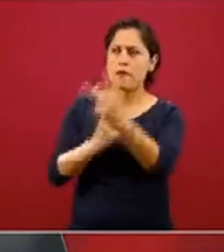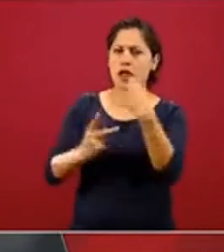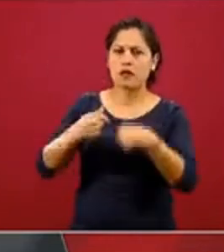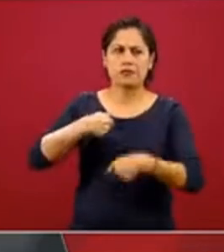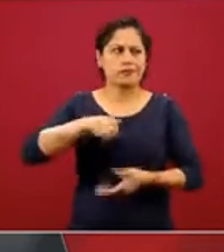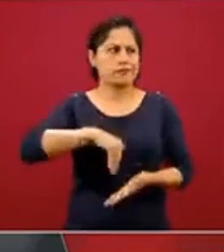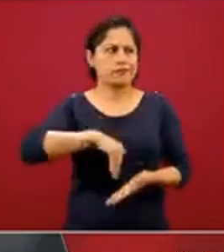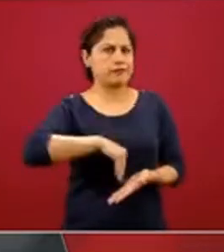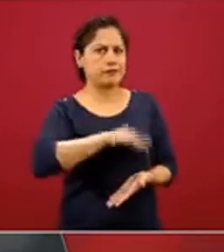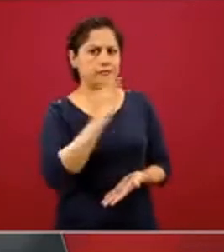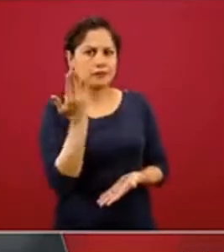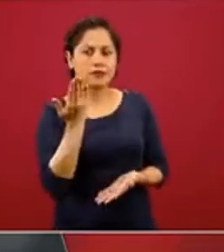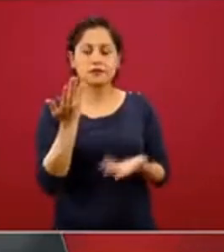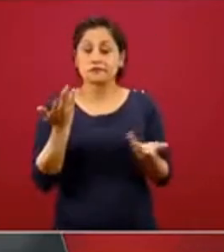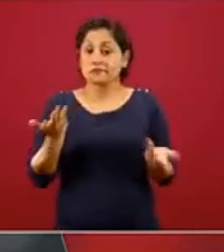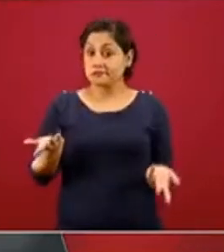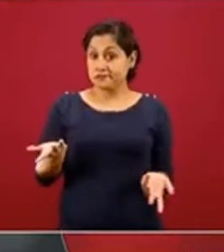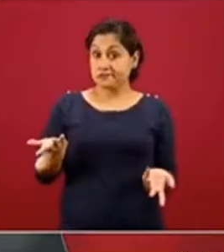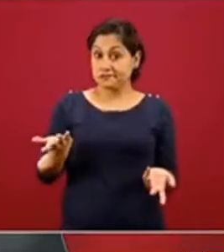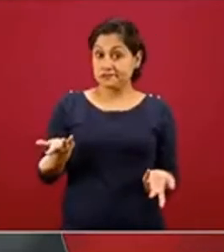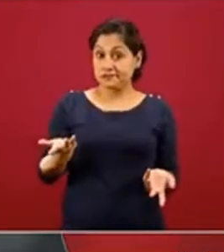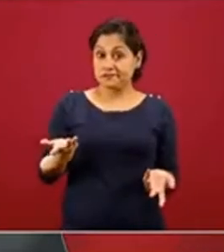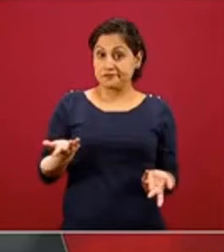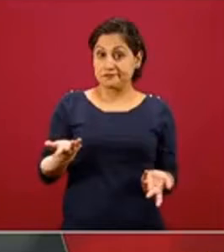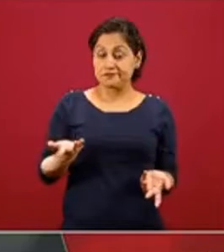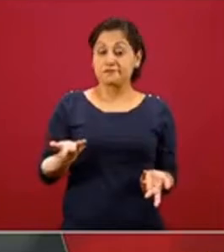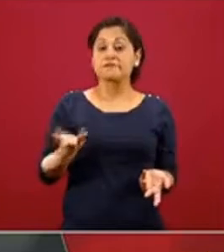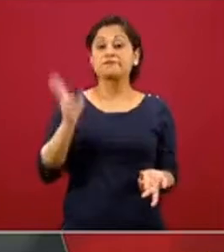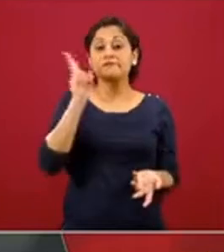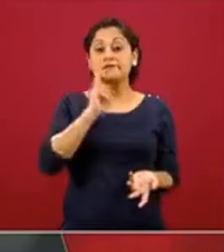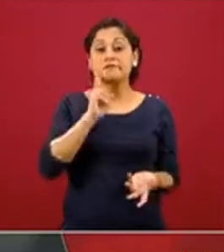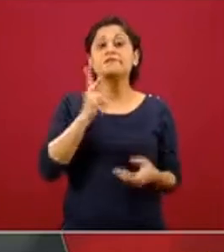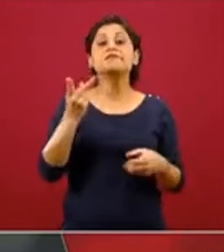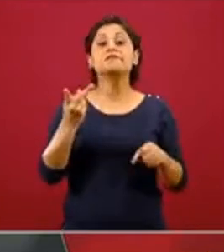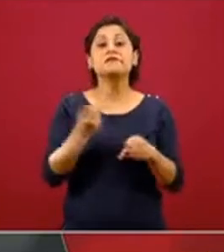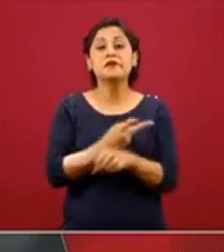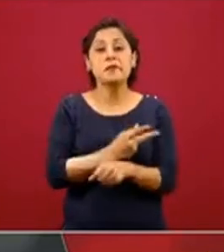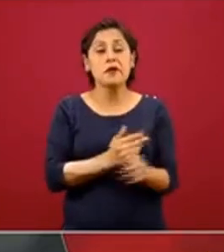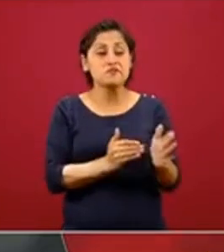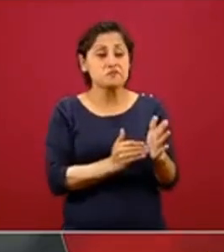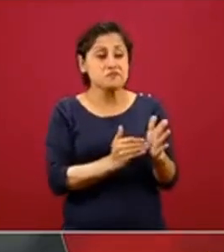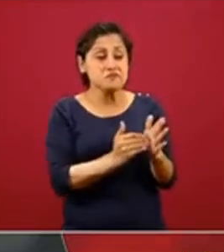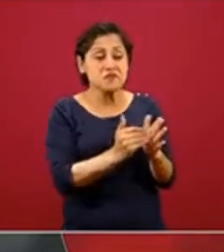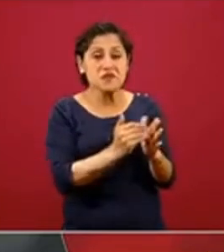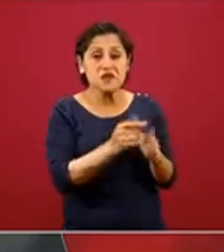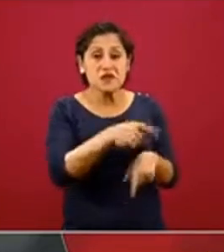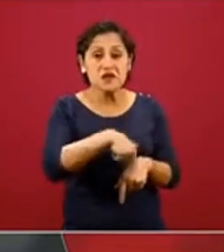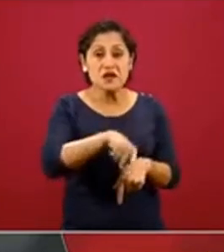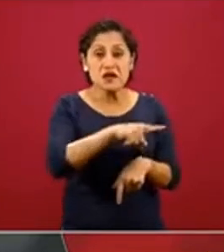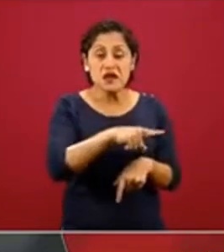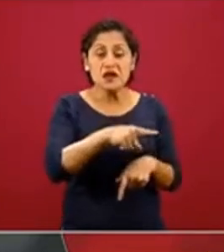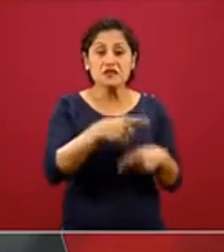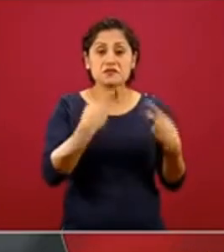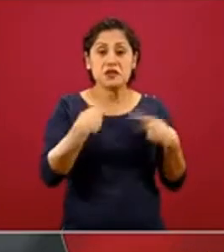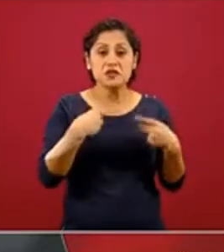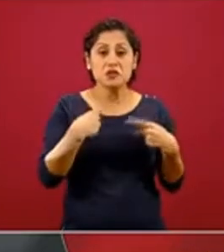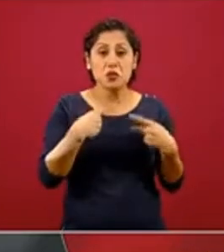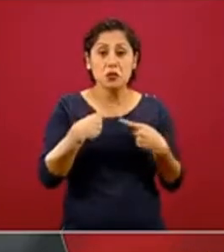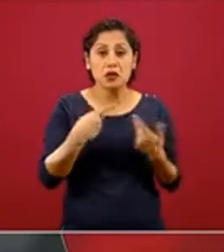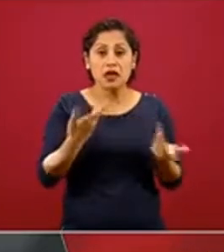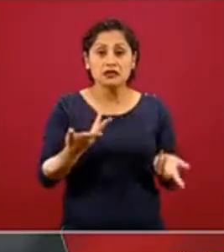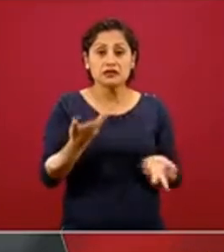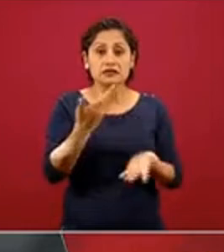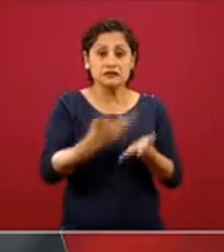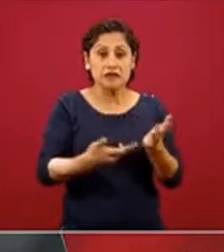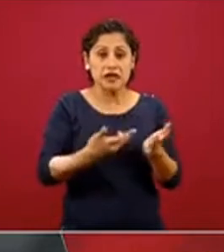que pudiéramos ver por centenas de miles este personal de salud